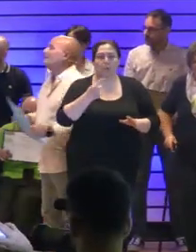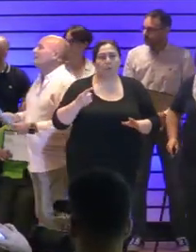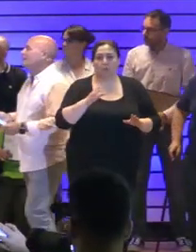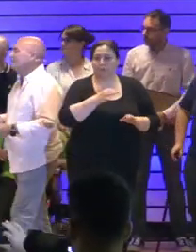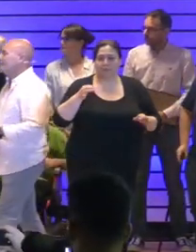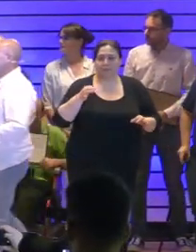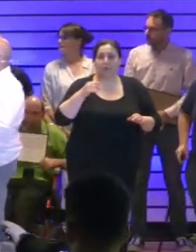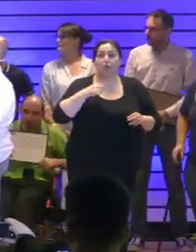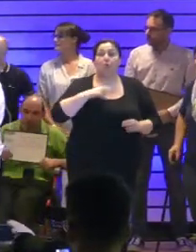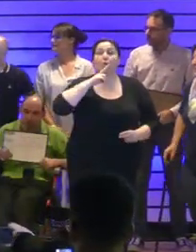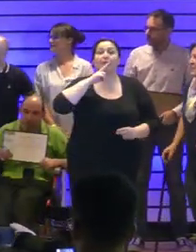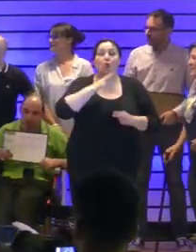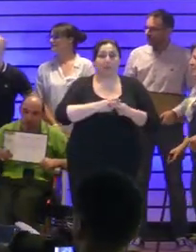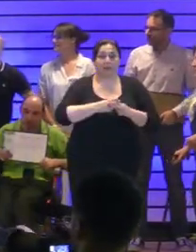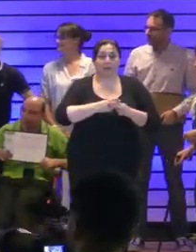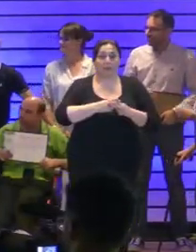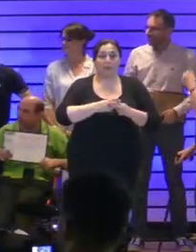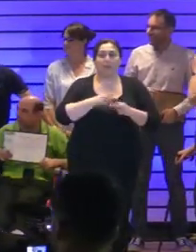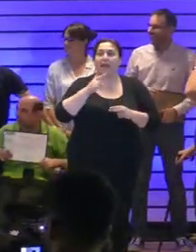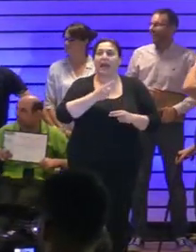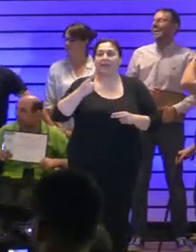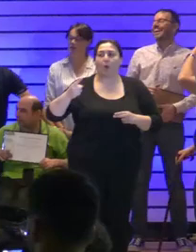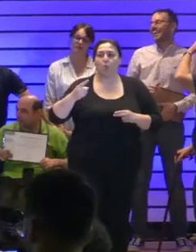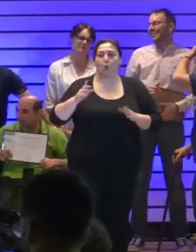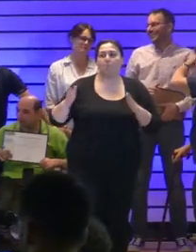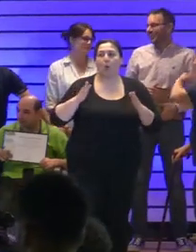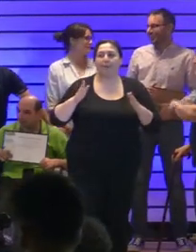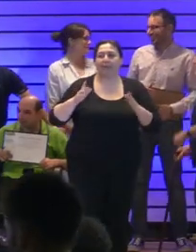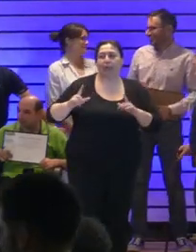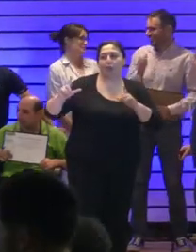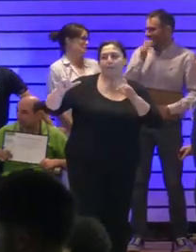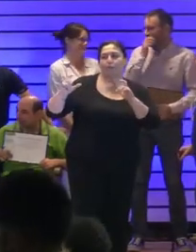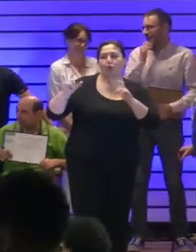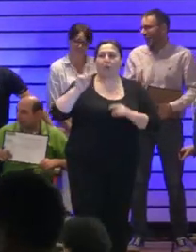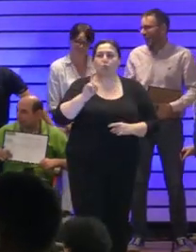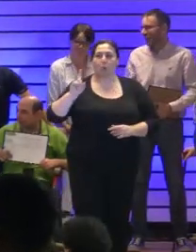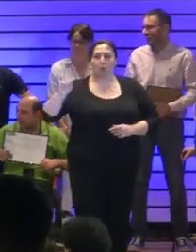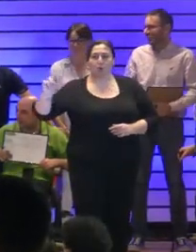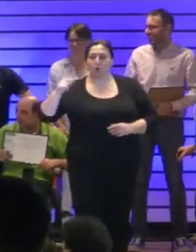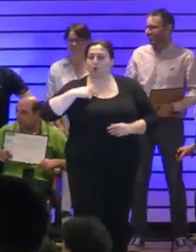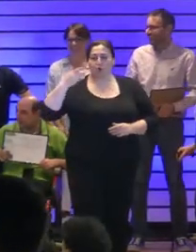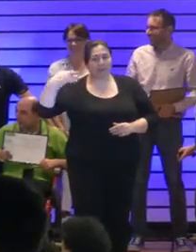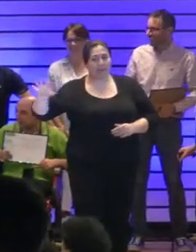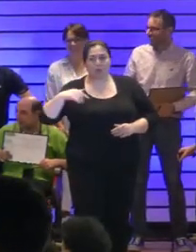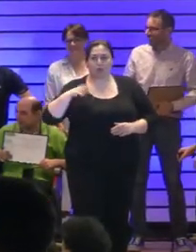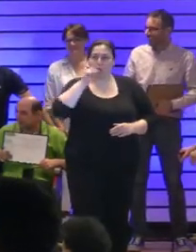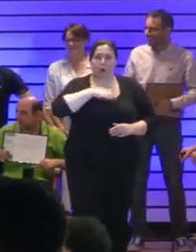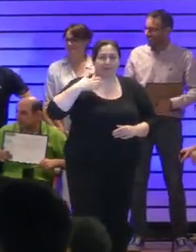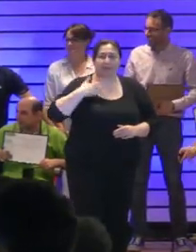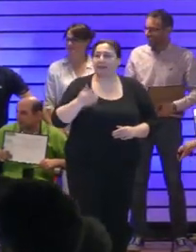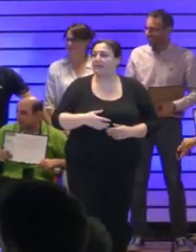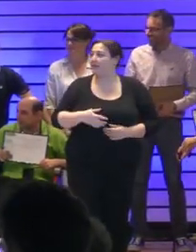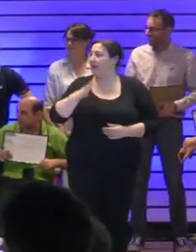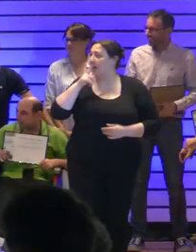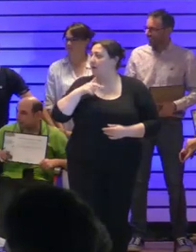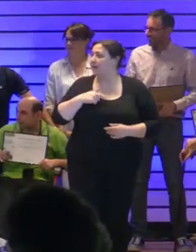os voy a ir nombrando y vais a tener vuestro momentazo de foto delante, ¿vale? De uno en uno. Yo me quito del medio que estorbo. Vamos